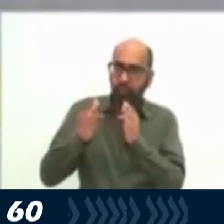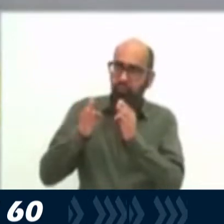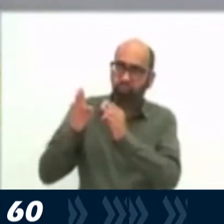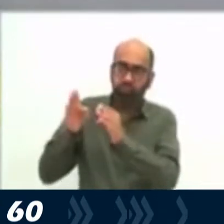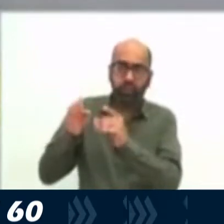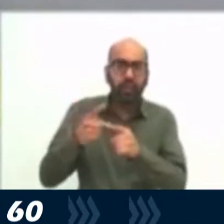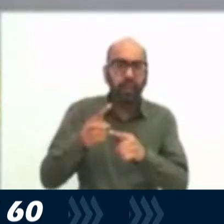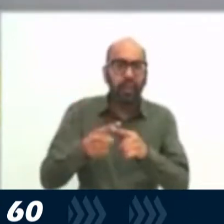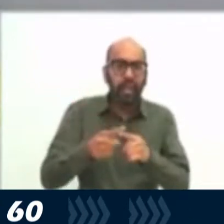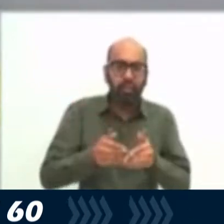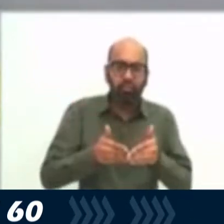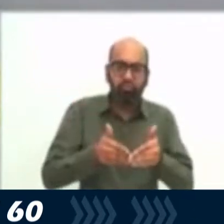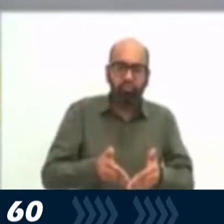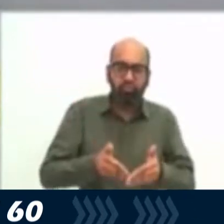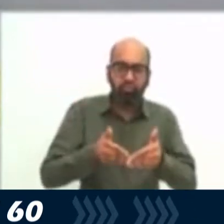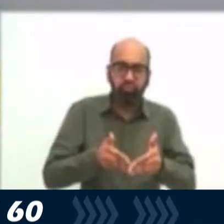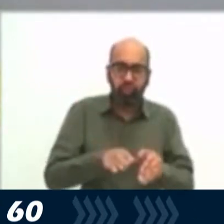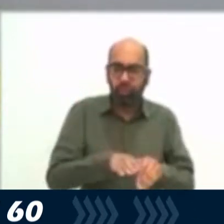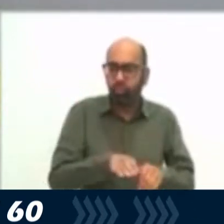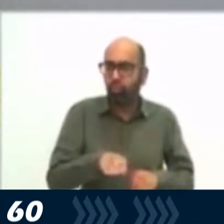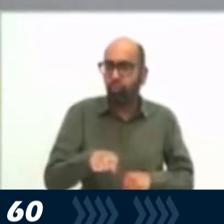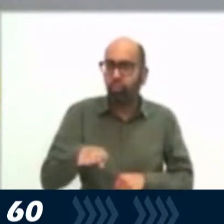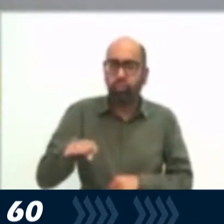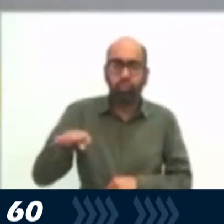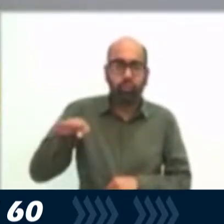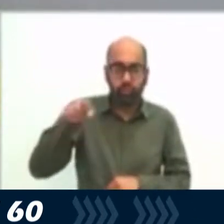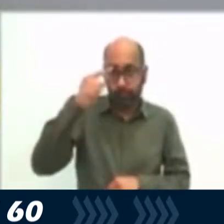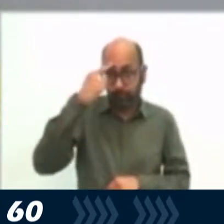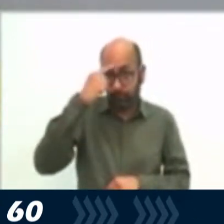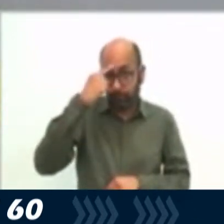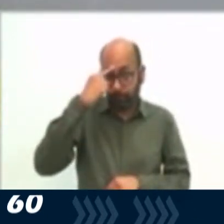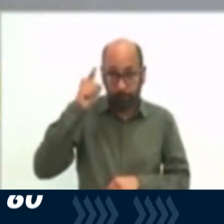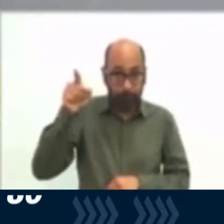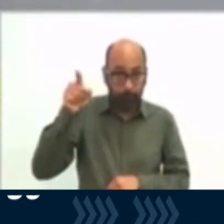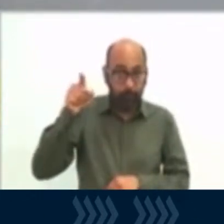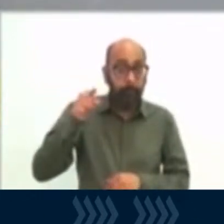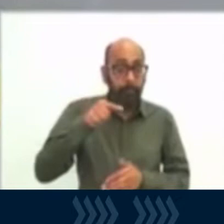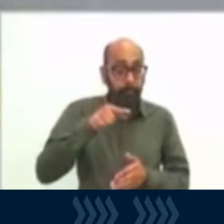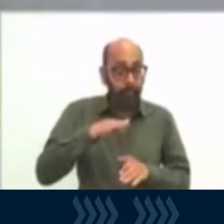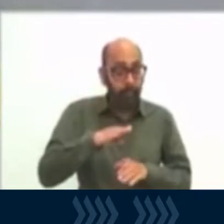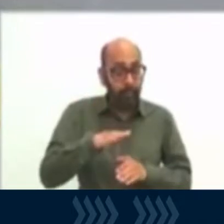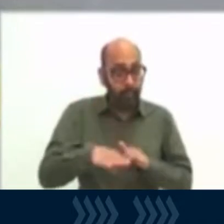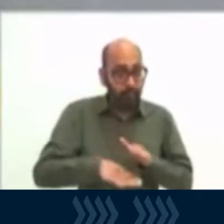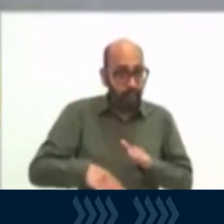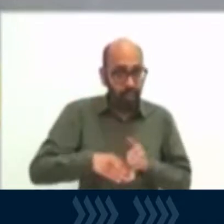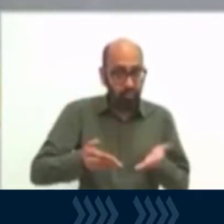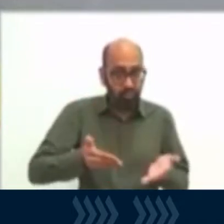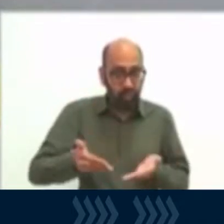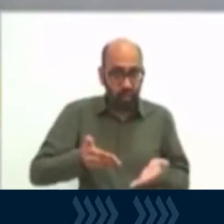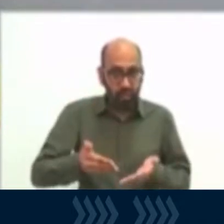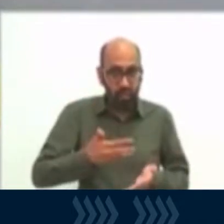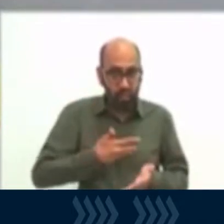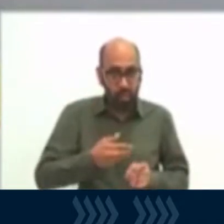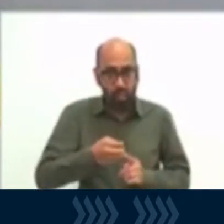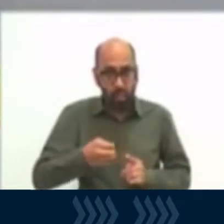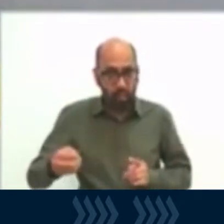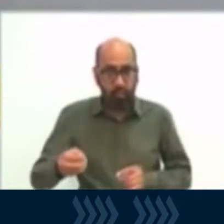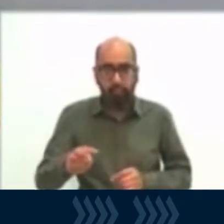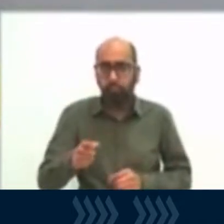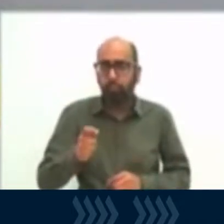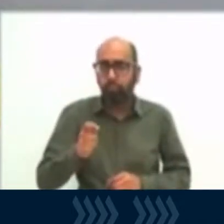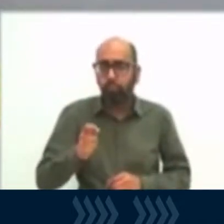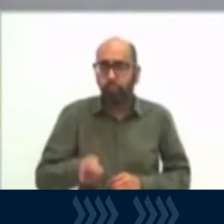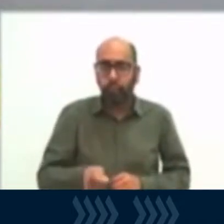portuario en condiciones óptimas de infraestructura y servicios básicos de urbanización, permitiendo